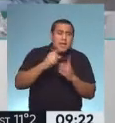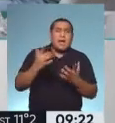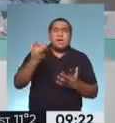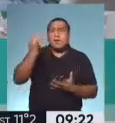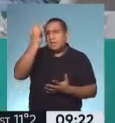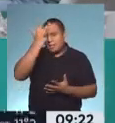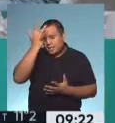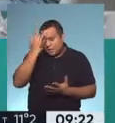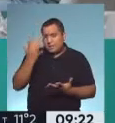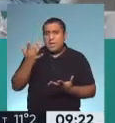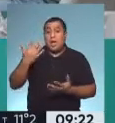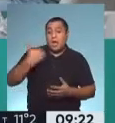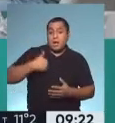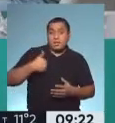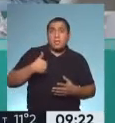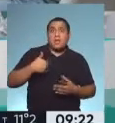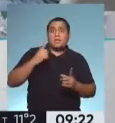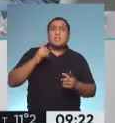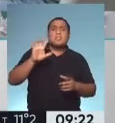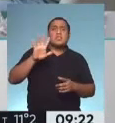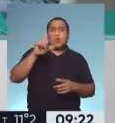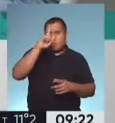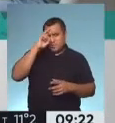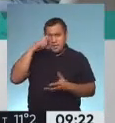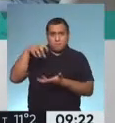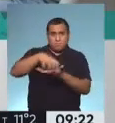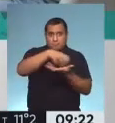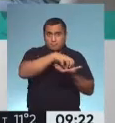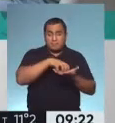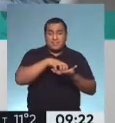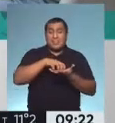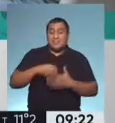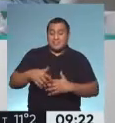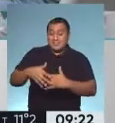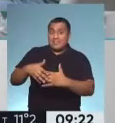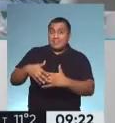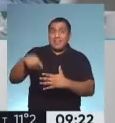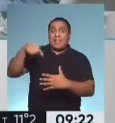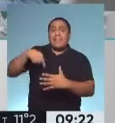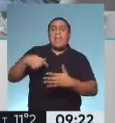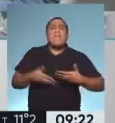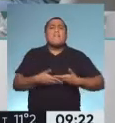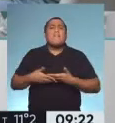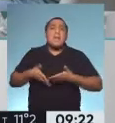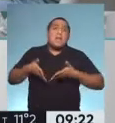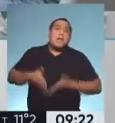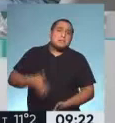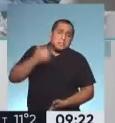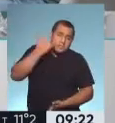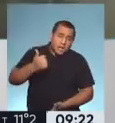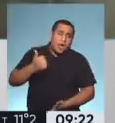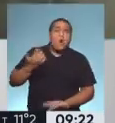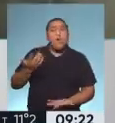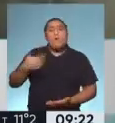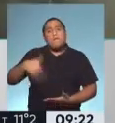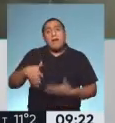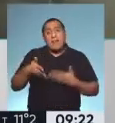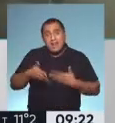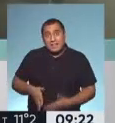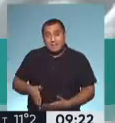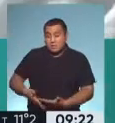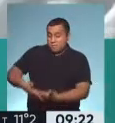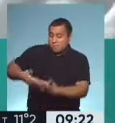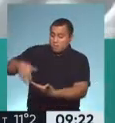5 hospitales y al bebé a ese bebé por nacer o nacido la verdad también no le fue nada